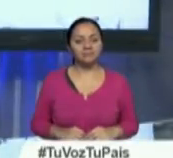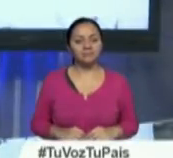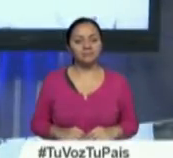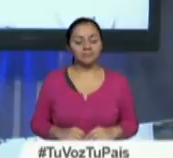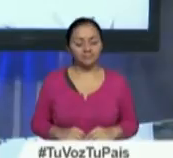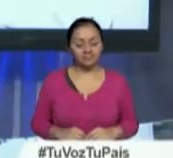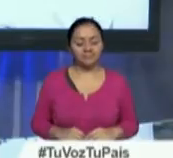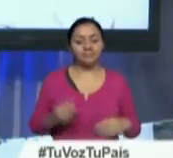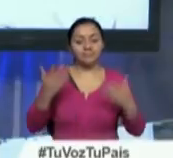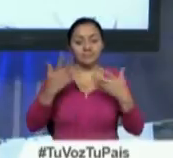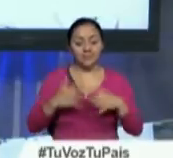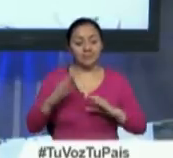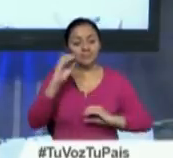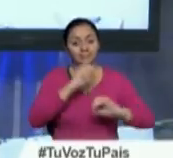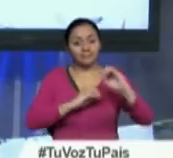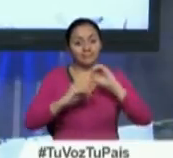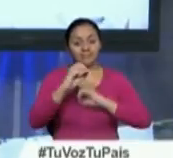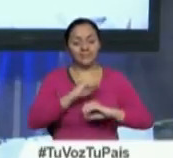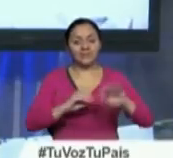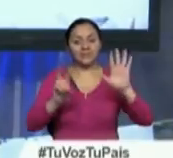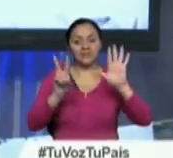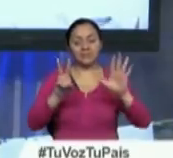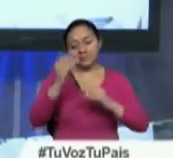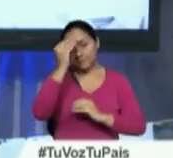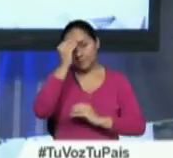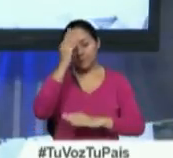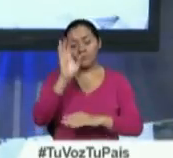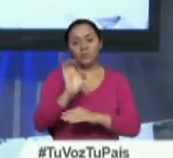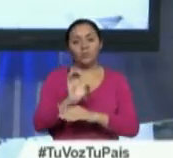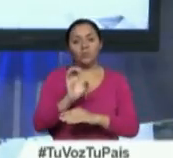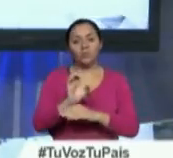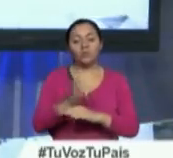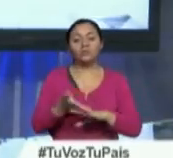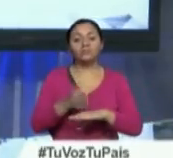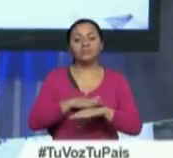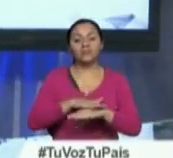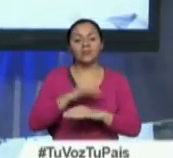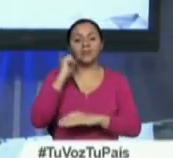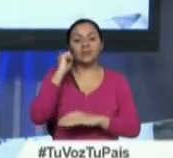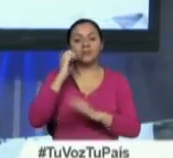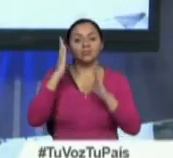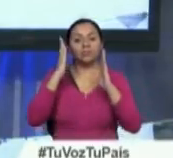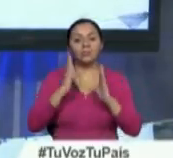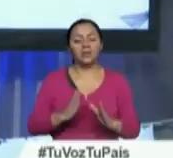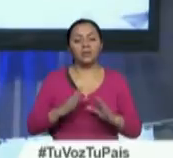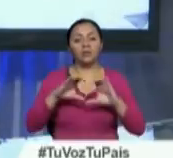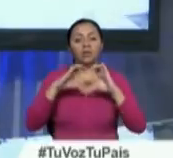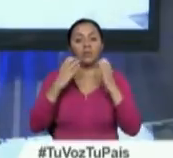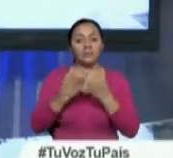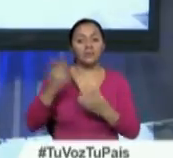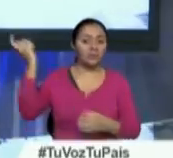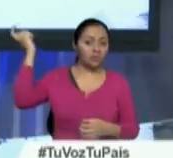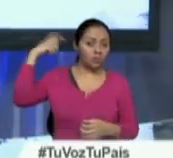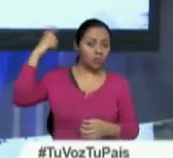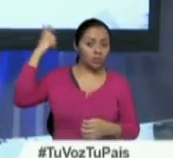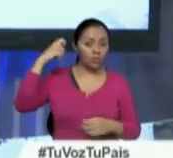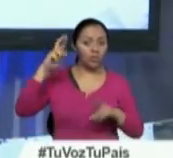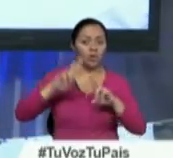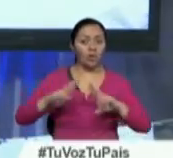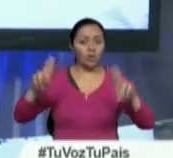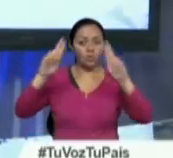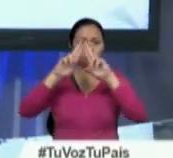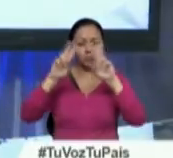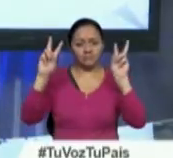En sus observaciones al séptimo informe del Ecuador en materia de derechos humanos, el Comité contra la Tortura de la Organización de Naciones